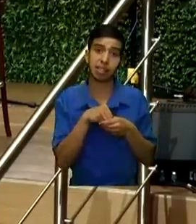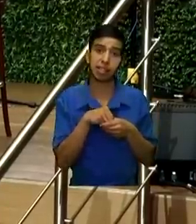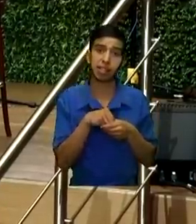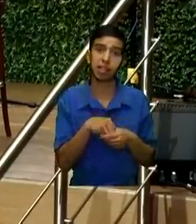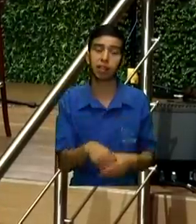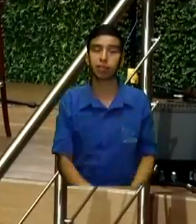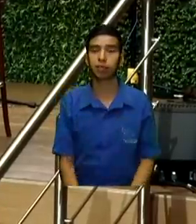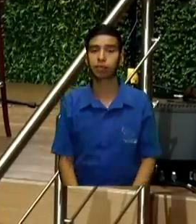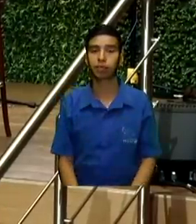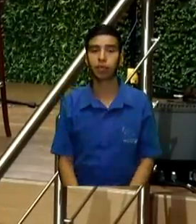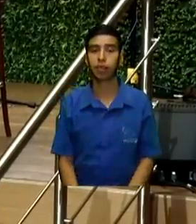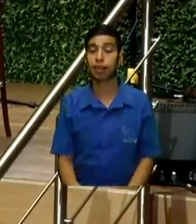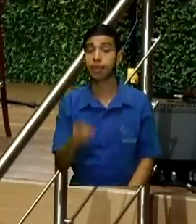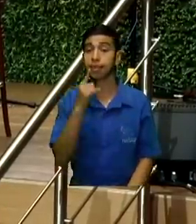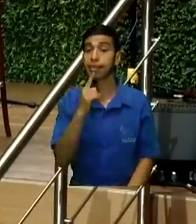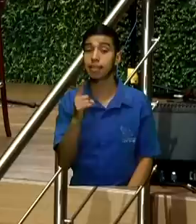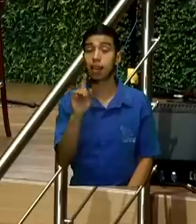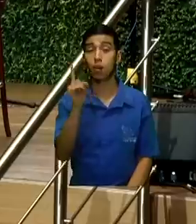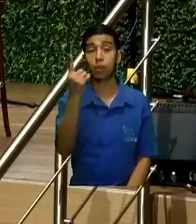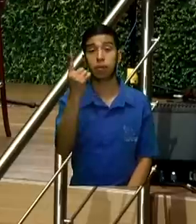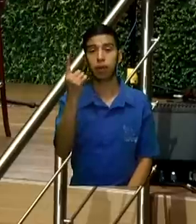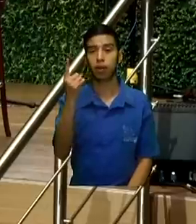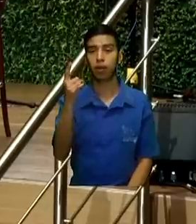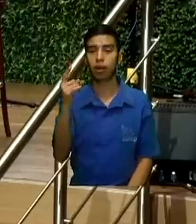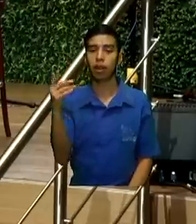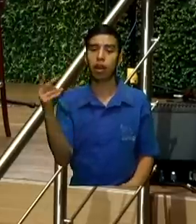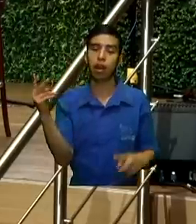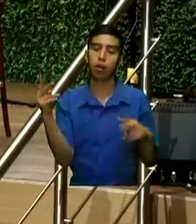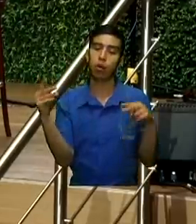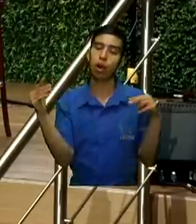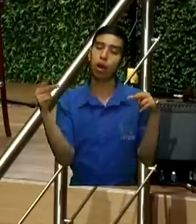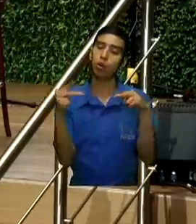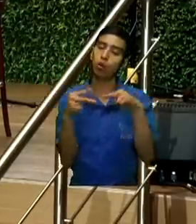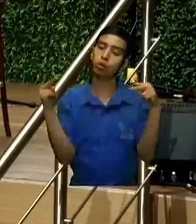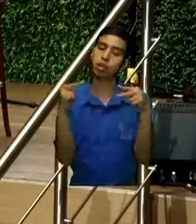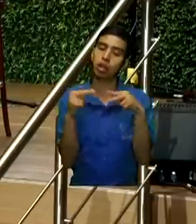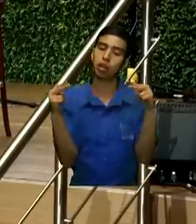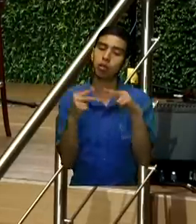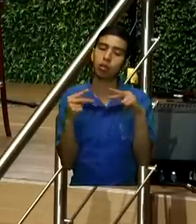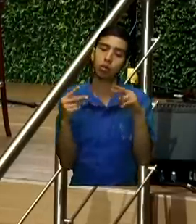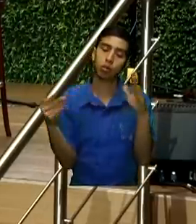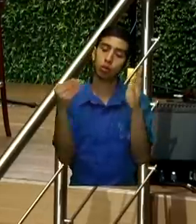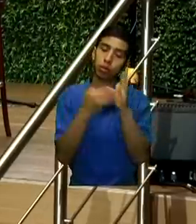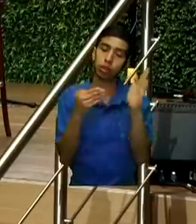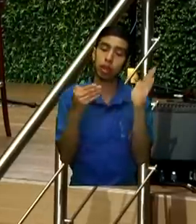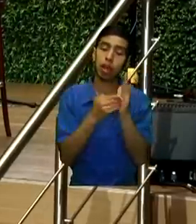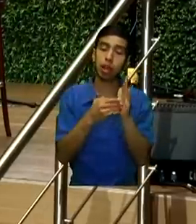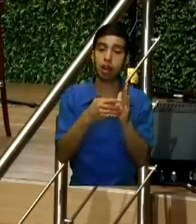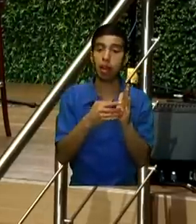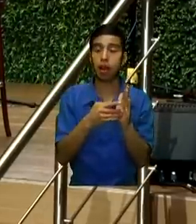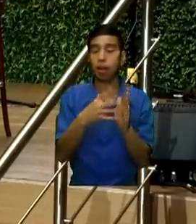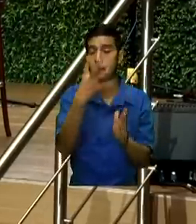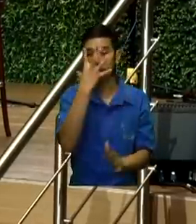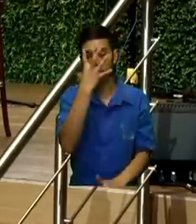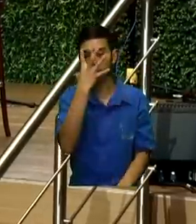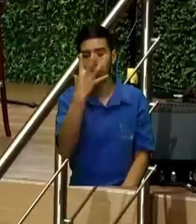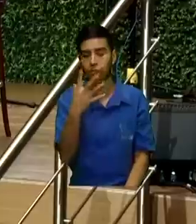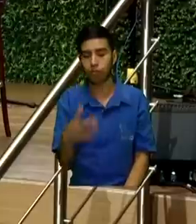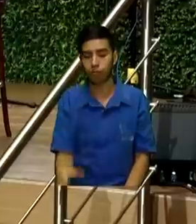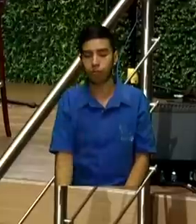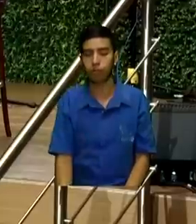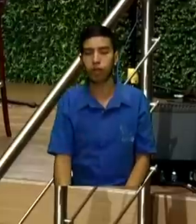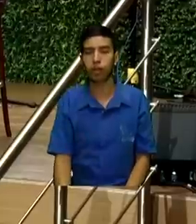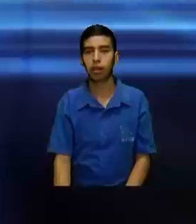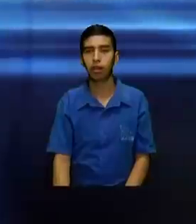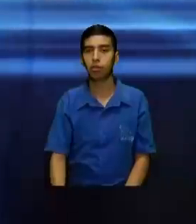Entonces dice acá, lo primero que dice es, en vuestra lucha contra el pecado no habéis resistido hasta el punto de derramar sangre. Yo quisiera que conversáramos eso un poquitito